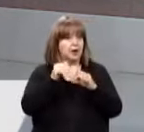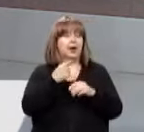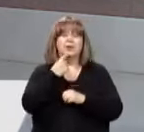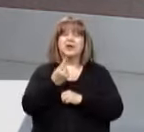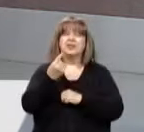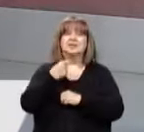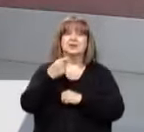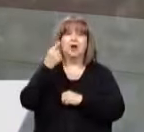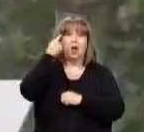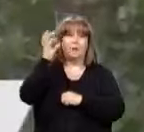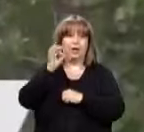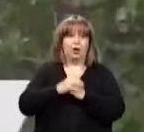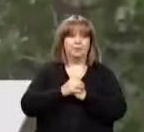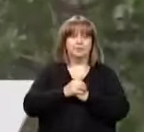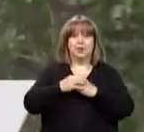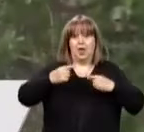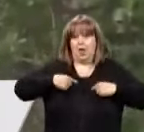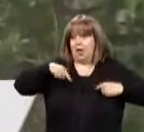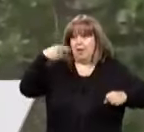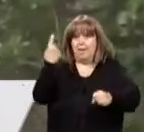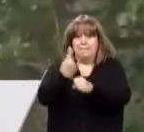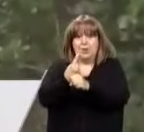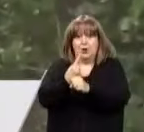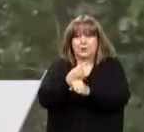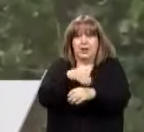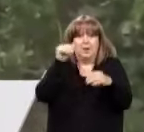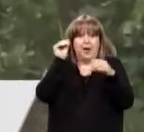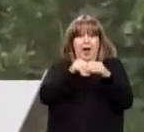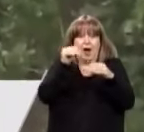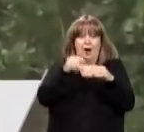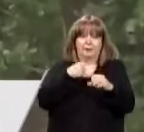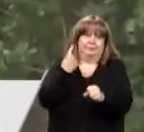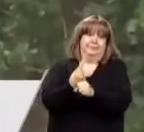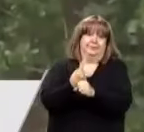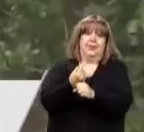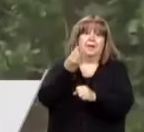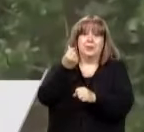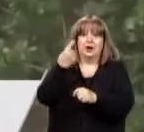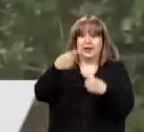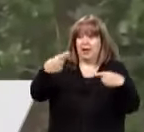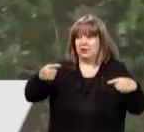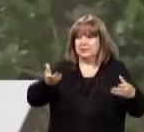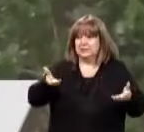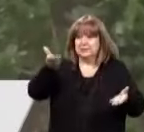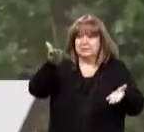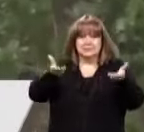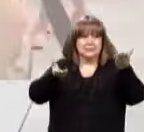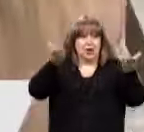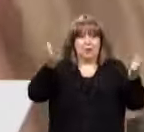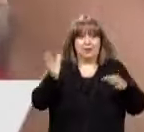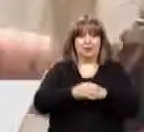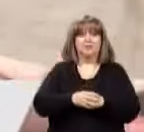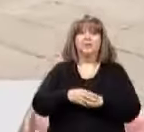esto nos decía imposible ahorrar en este tiempo todo está muy difícil las cosas cada vez mucho más caras no imposible